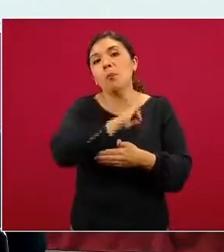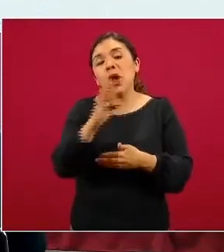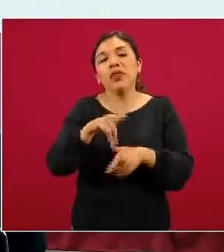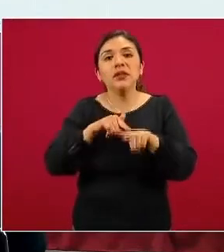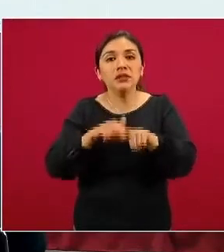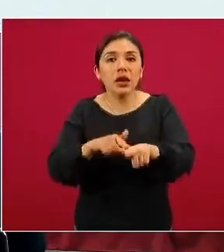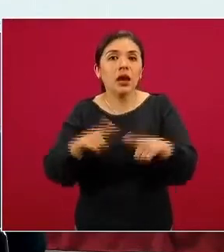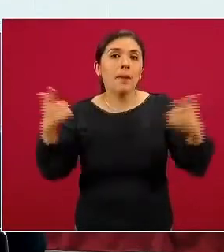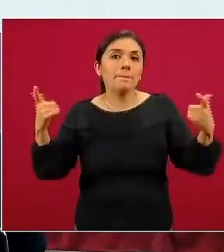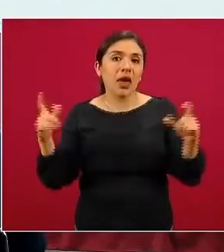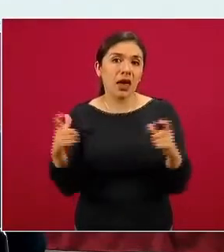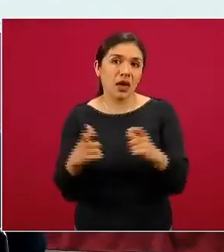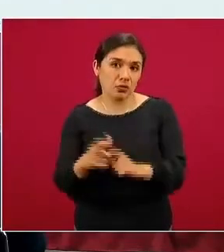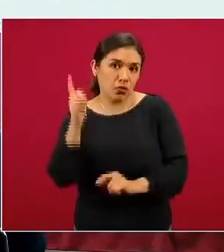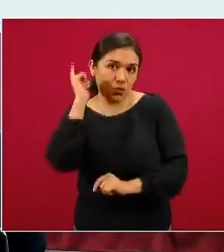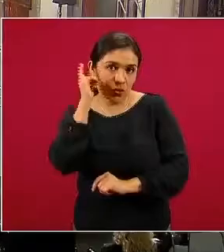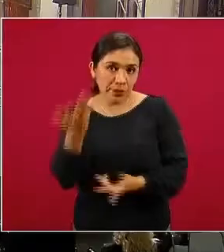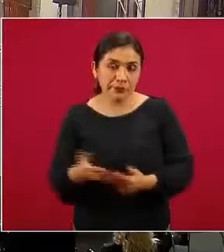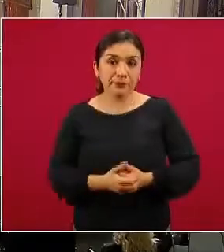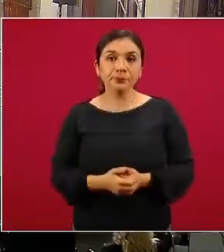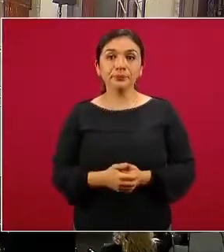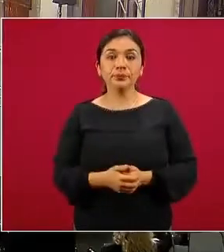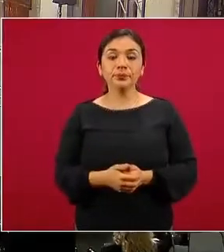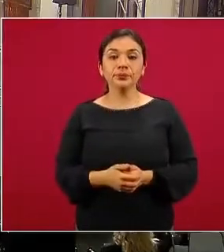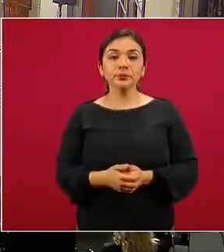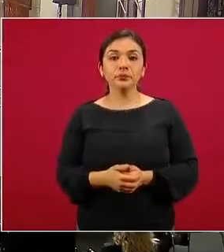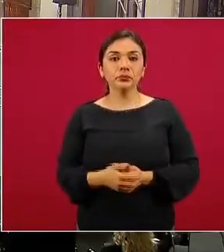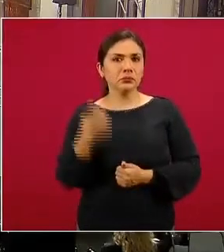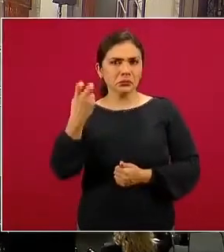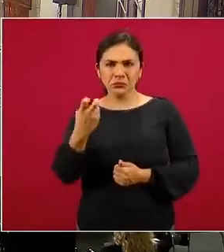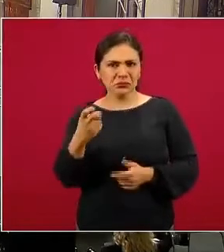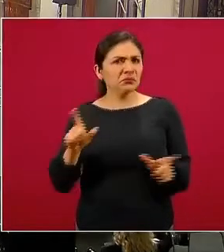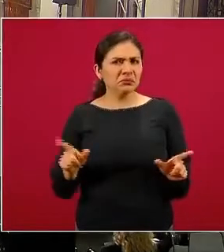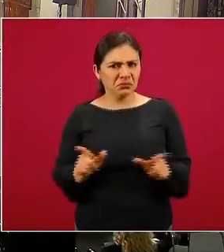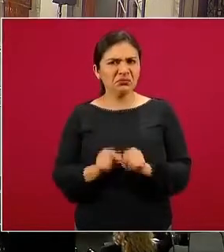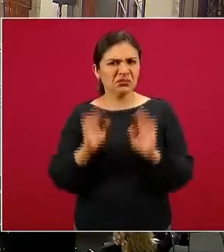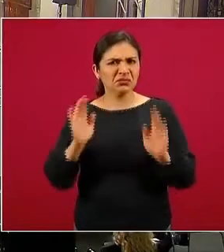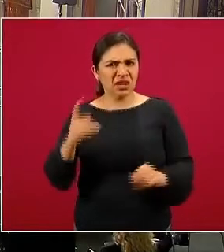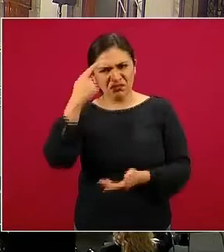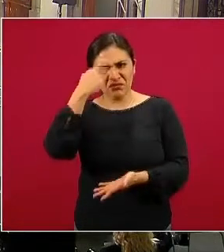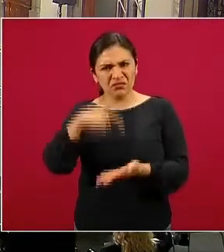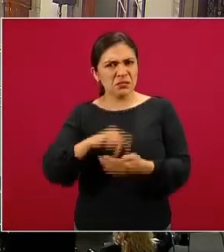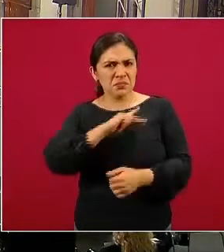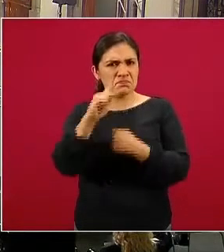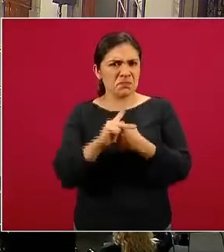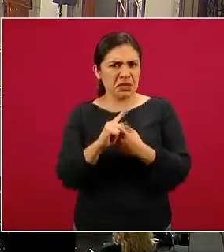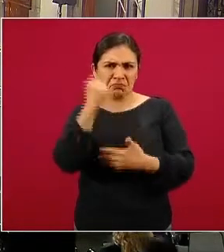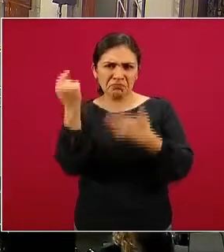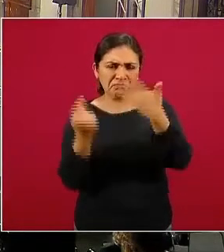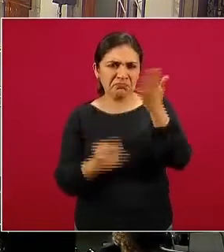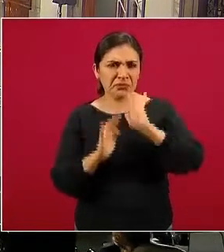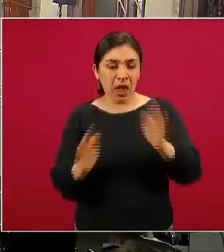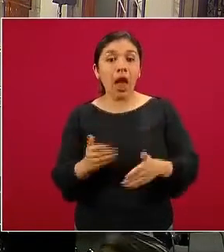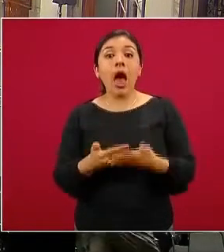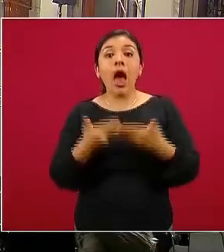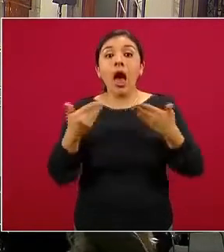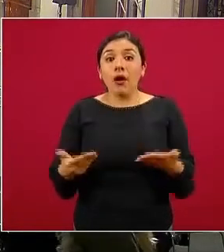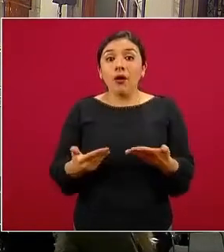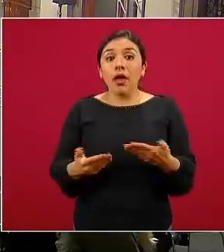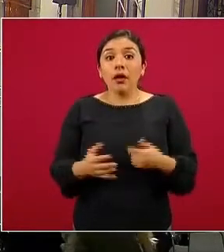seguir disminuyendo en un momento determinado. Me parece que hasta aquí tenemos los países de la región y vamos